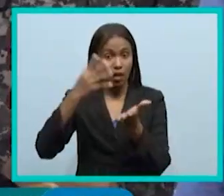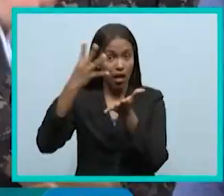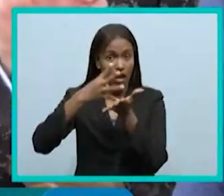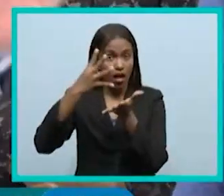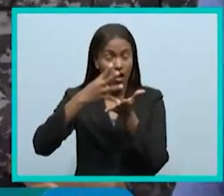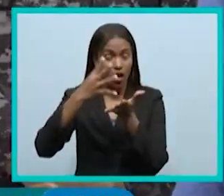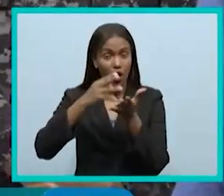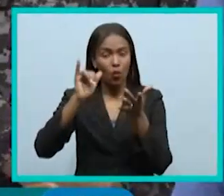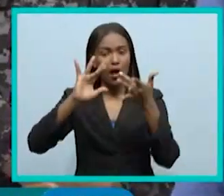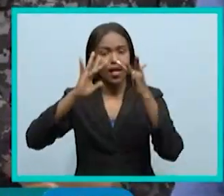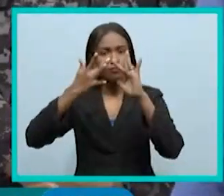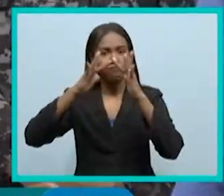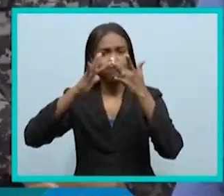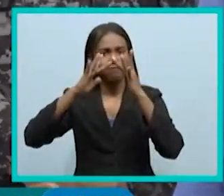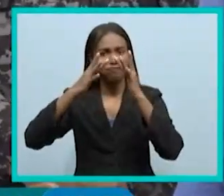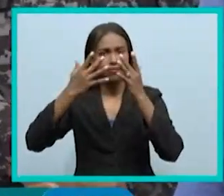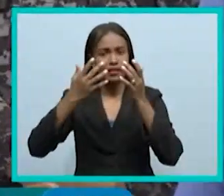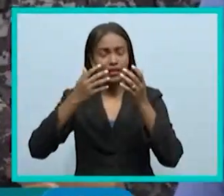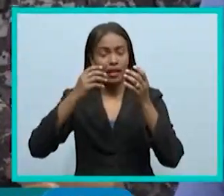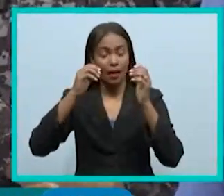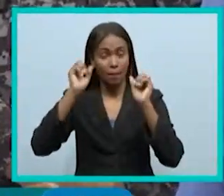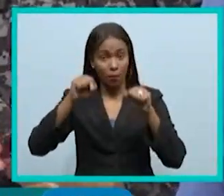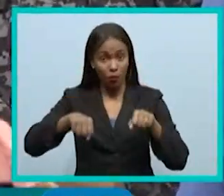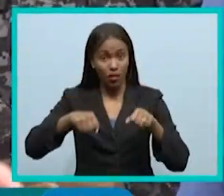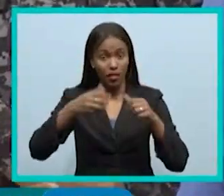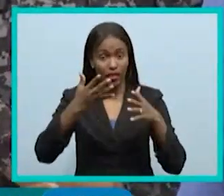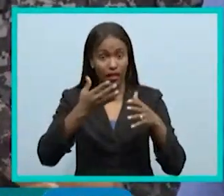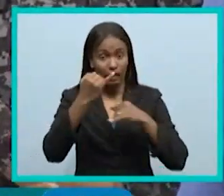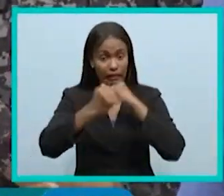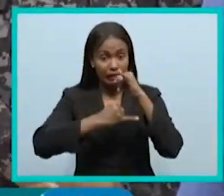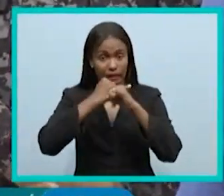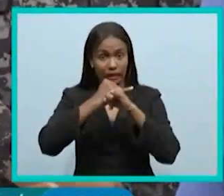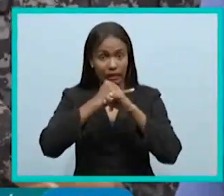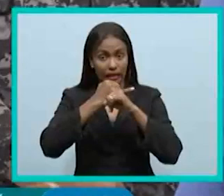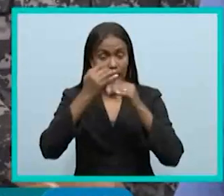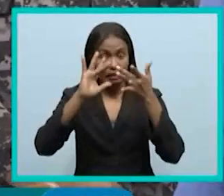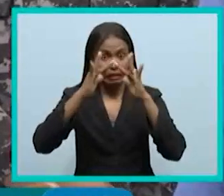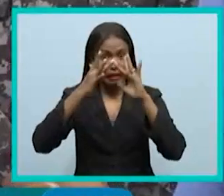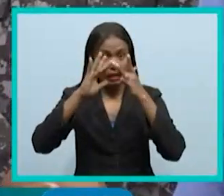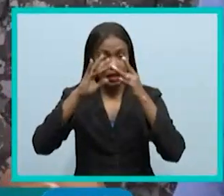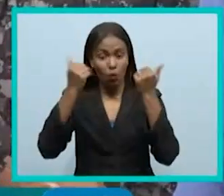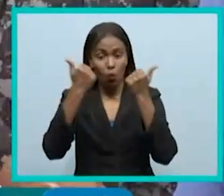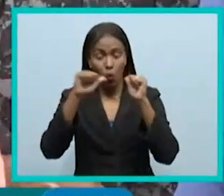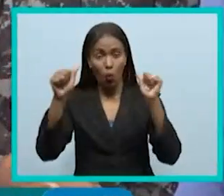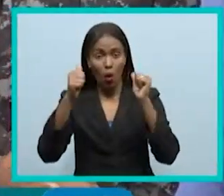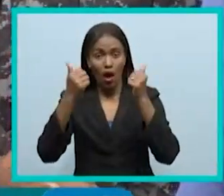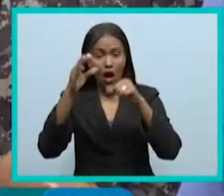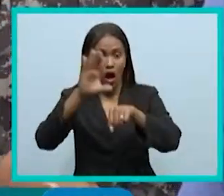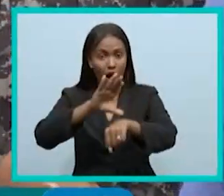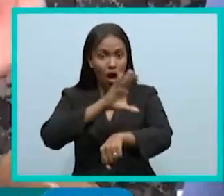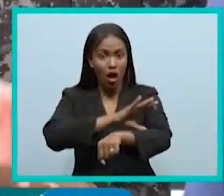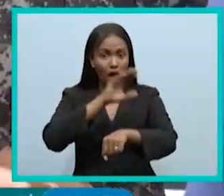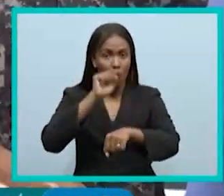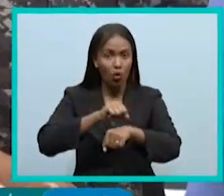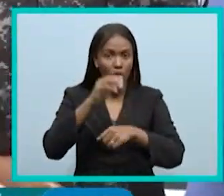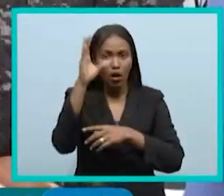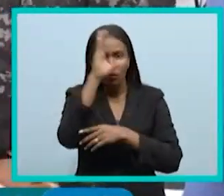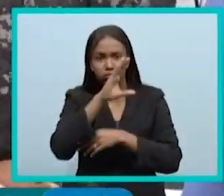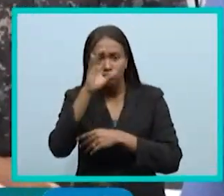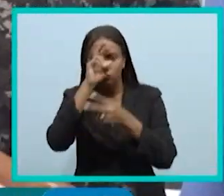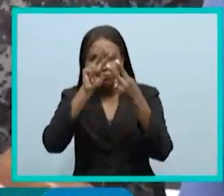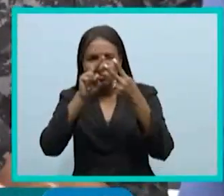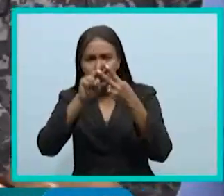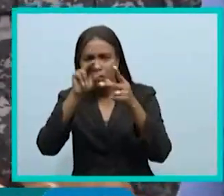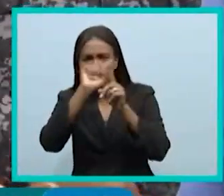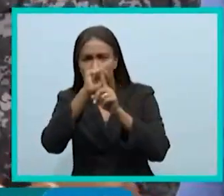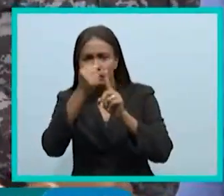portal web de denuncias virtuales accesible desde cualquier computador, un módulo de rastreo para conocer el